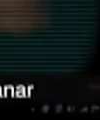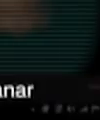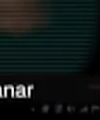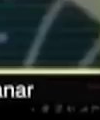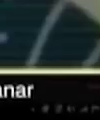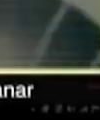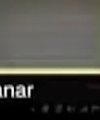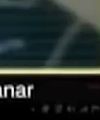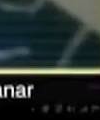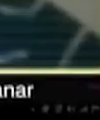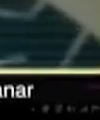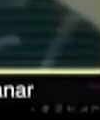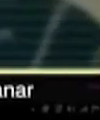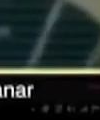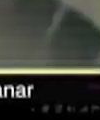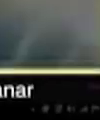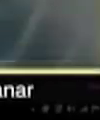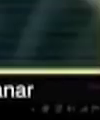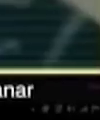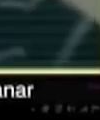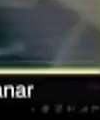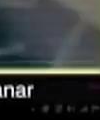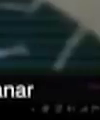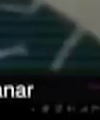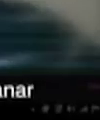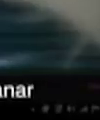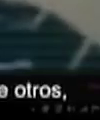nosotros podemos dar. Podemos utilizar